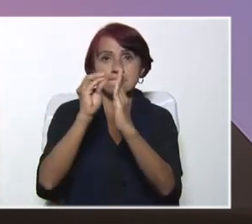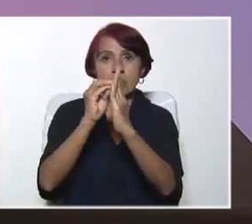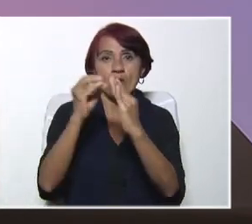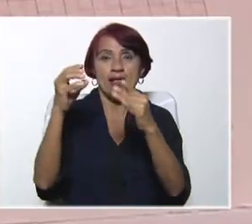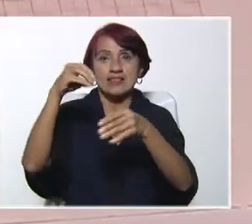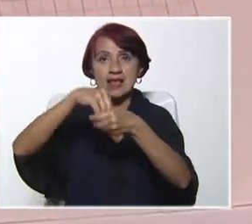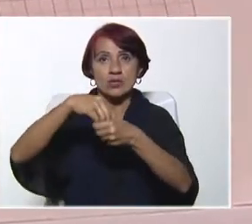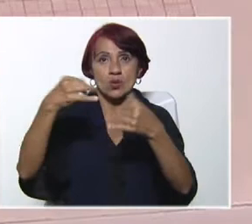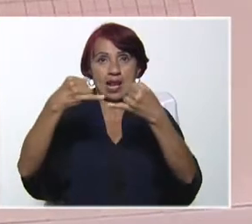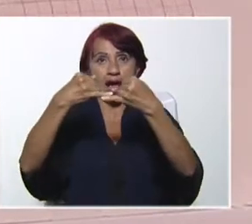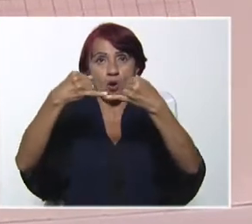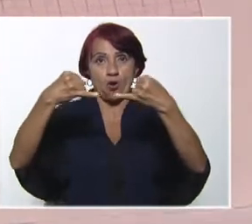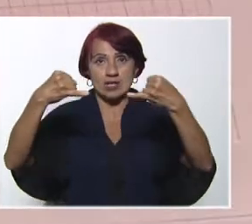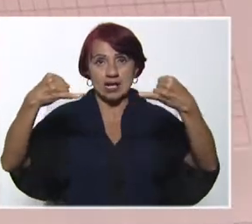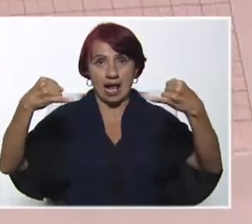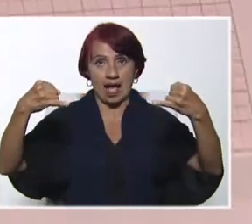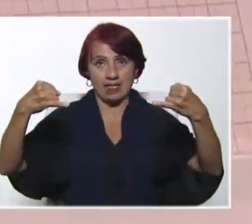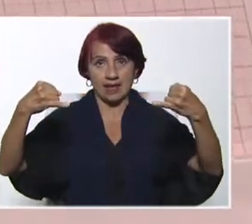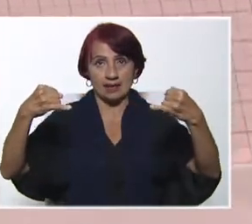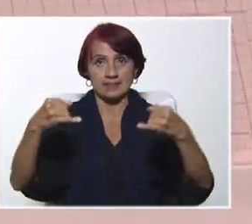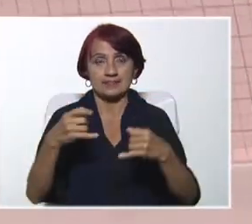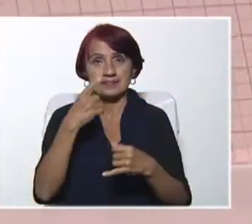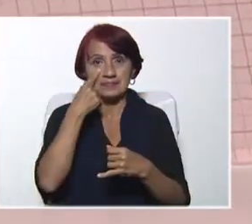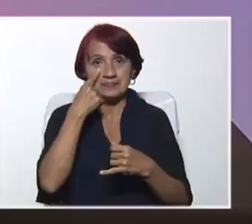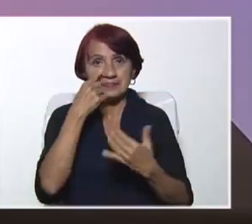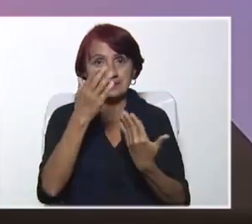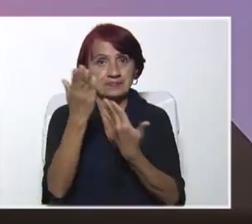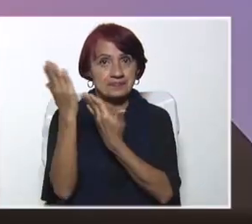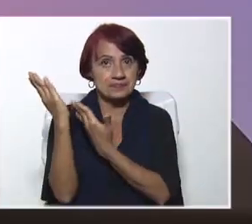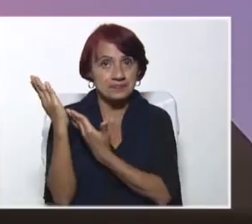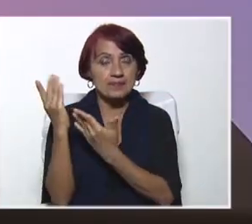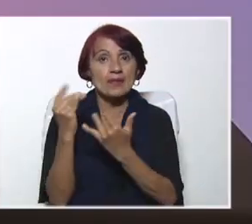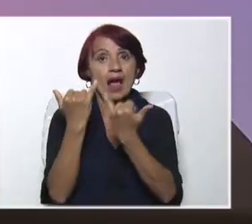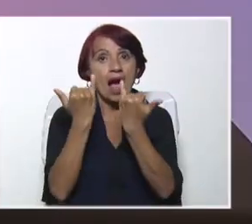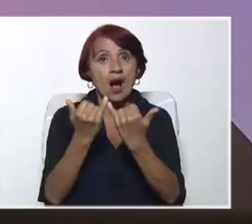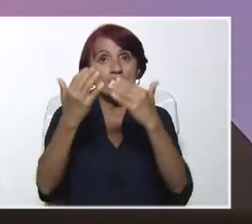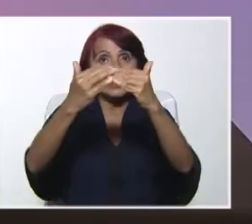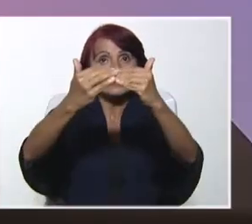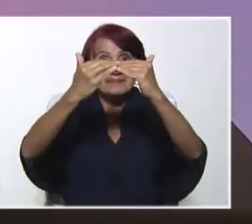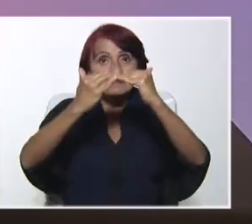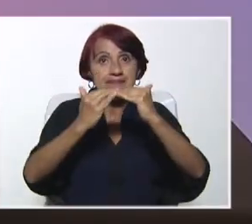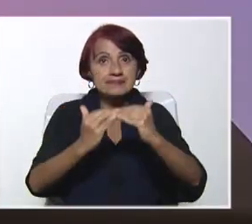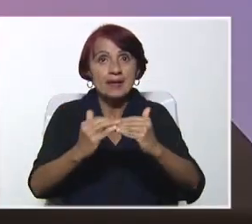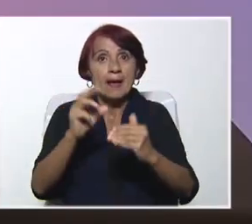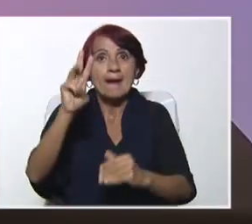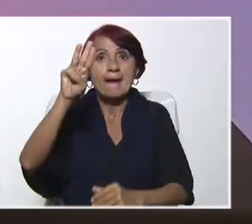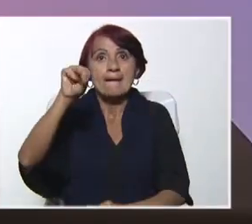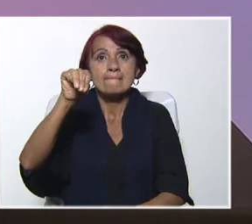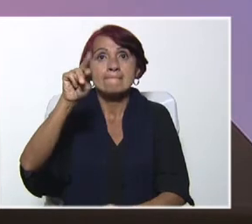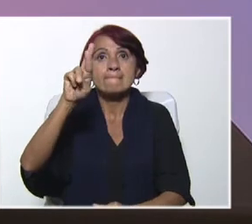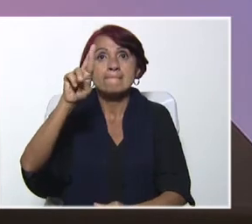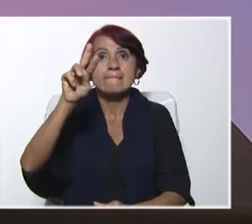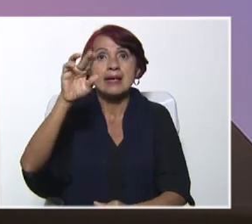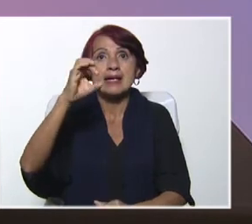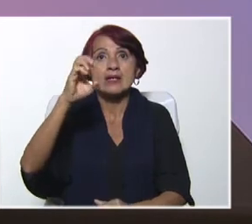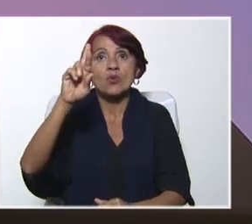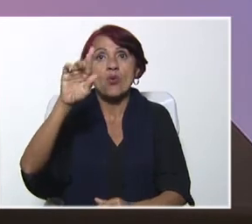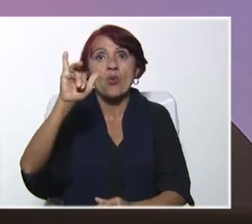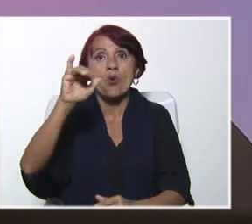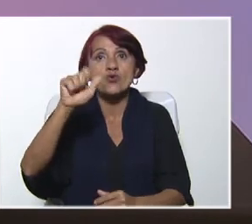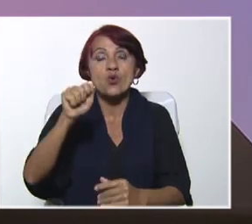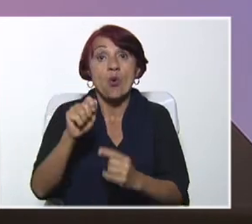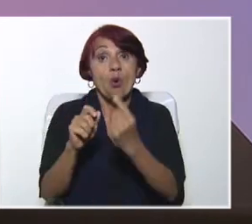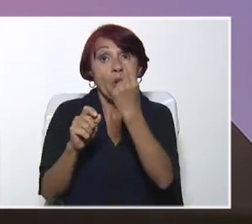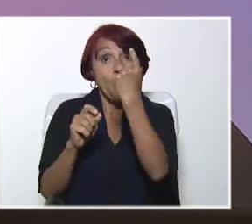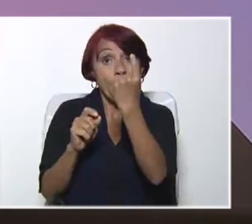Muy bien, continuamos. La otra coordenada que tengo, Mercurio, 1, 2,